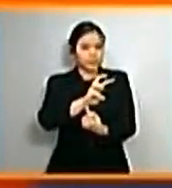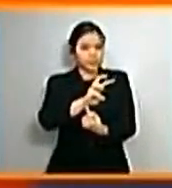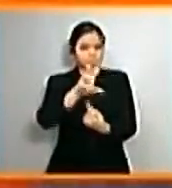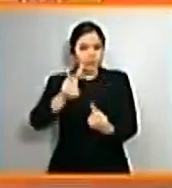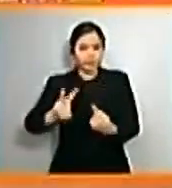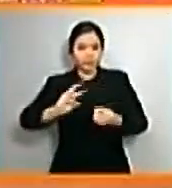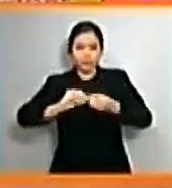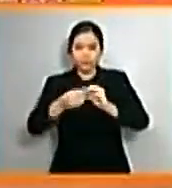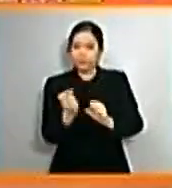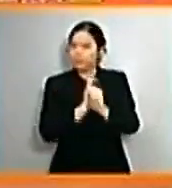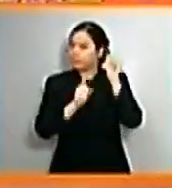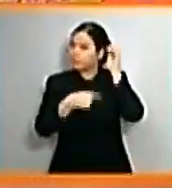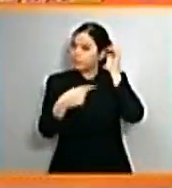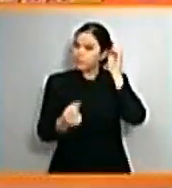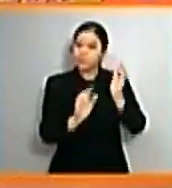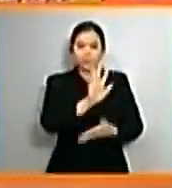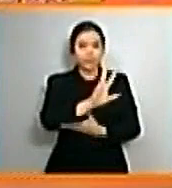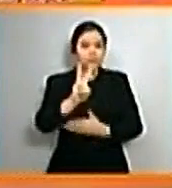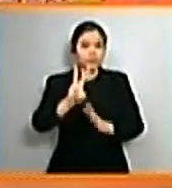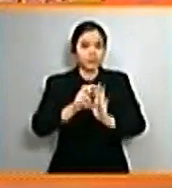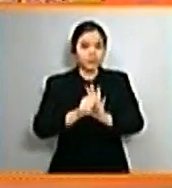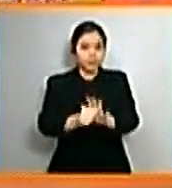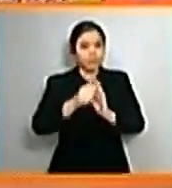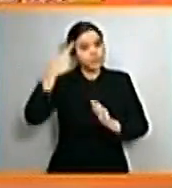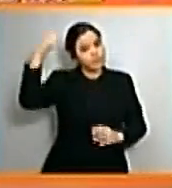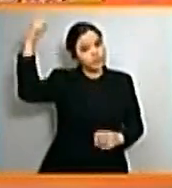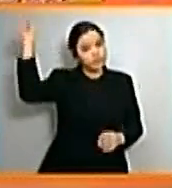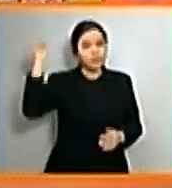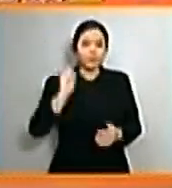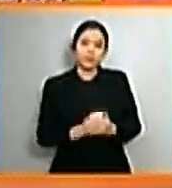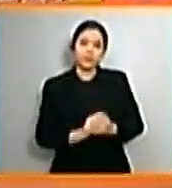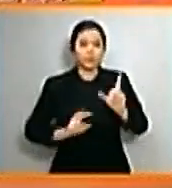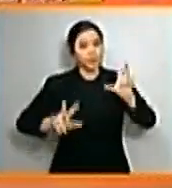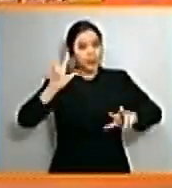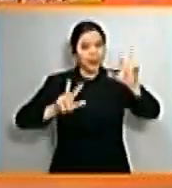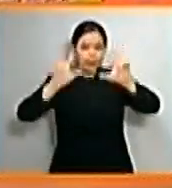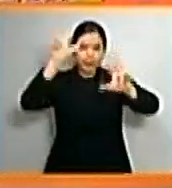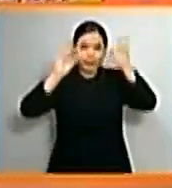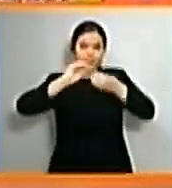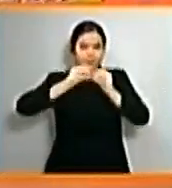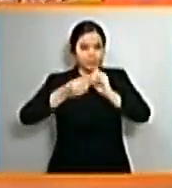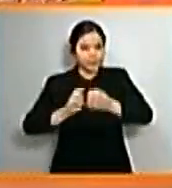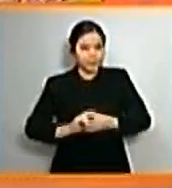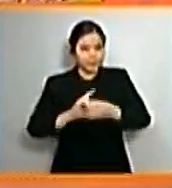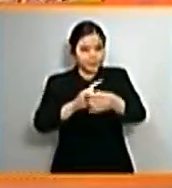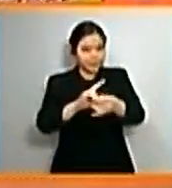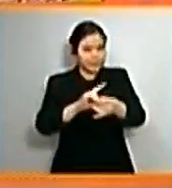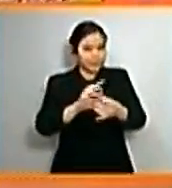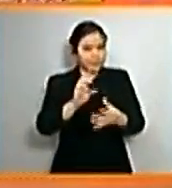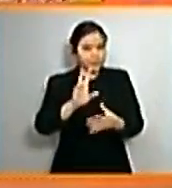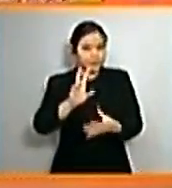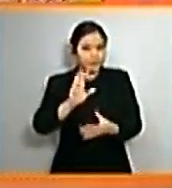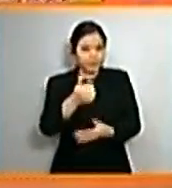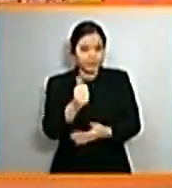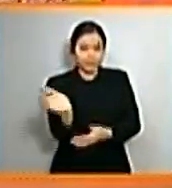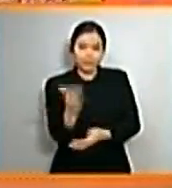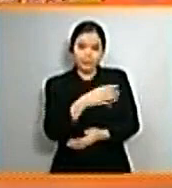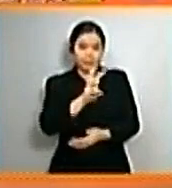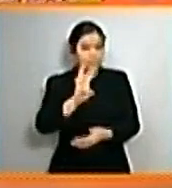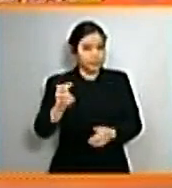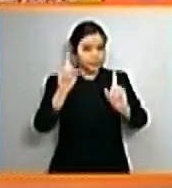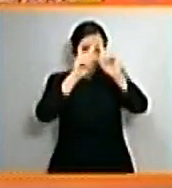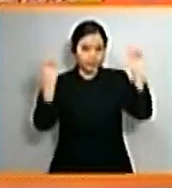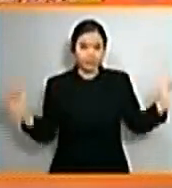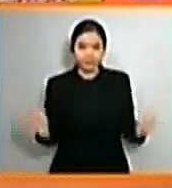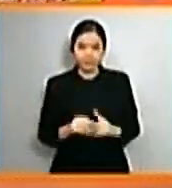2. Número ganador para la diaria 62 con sus tres sueños lagarto. Otros números que le relacionan son el 10 y el 66. En el cuadro del